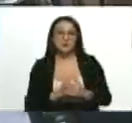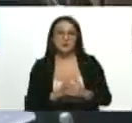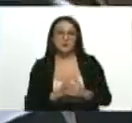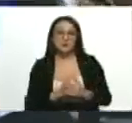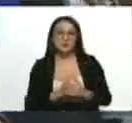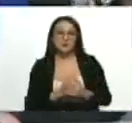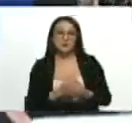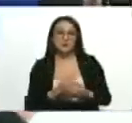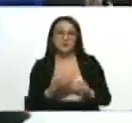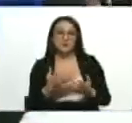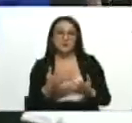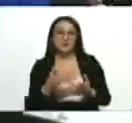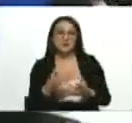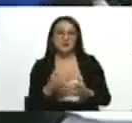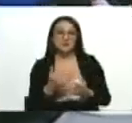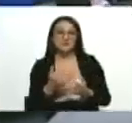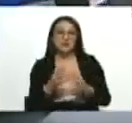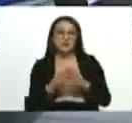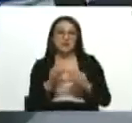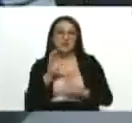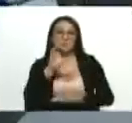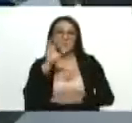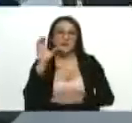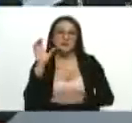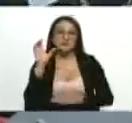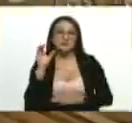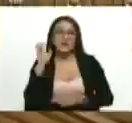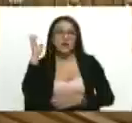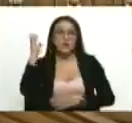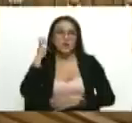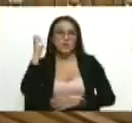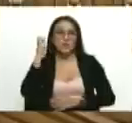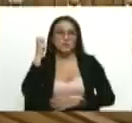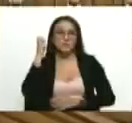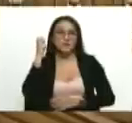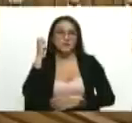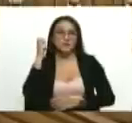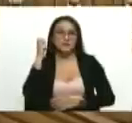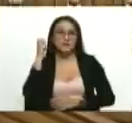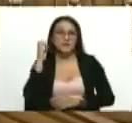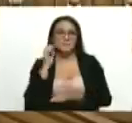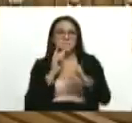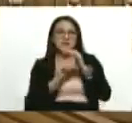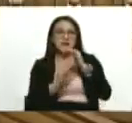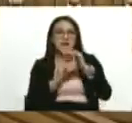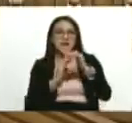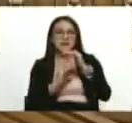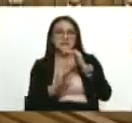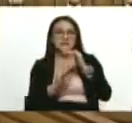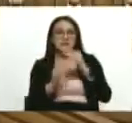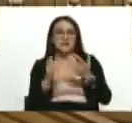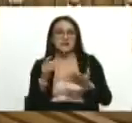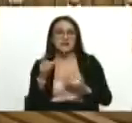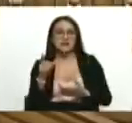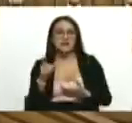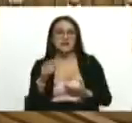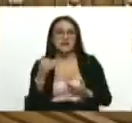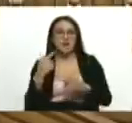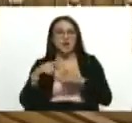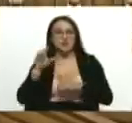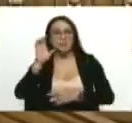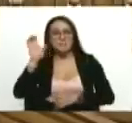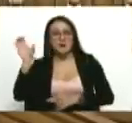que se le da a los migrantes en todos los países de Europa, verbigracia, los migrantes marroquíes en España,